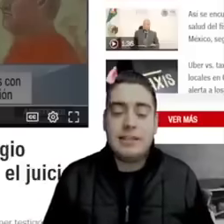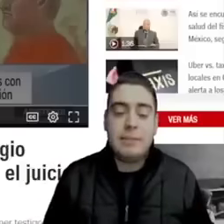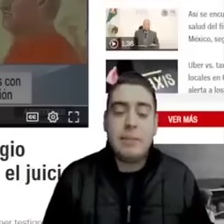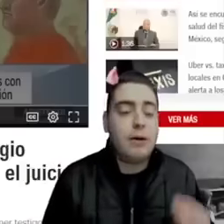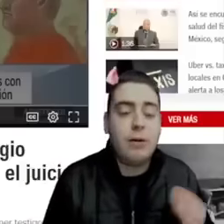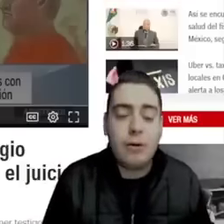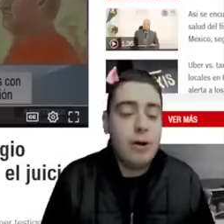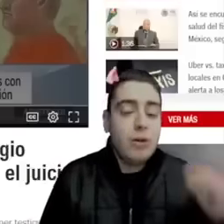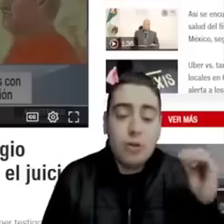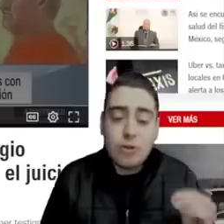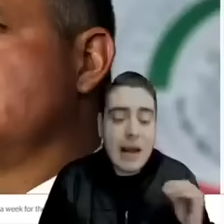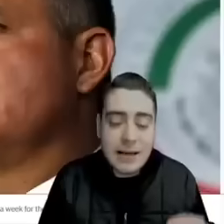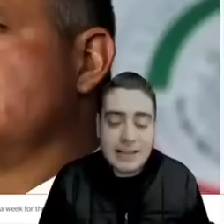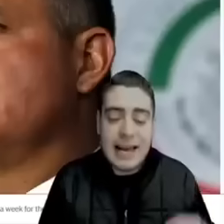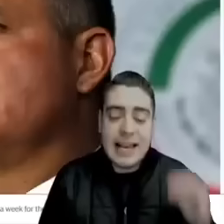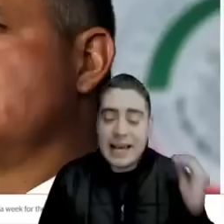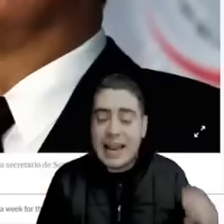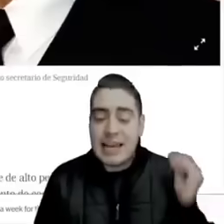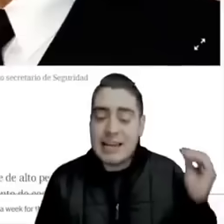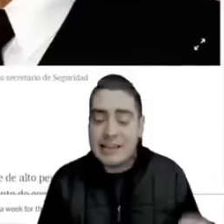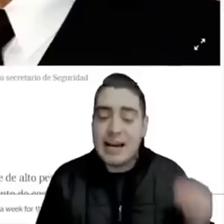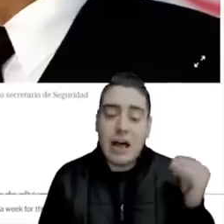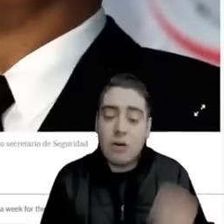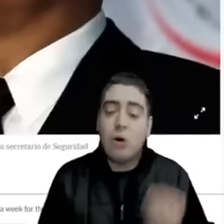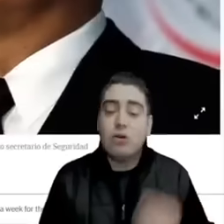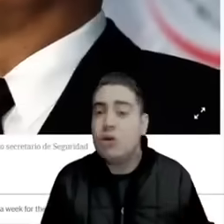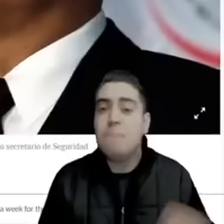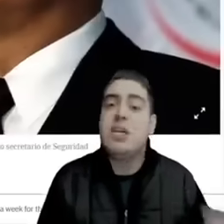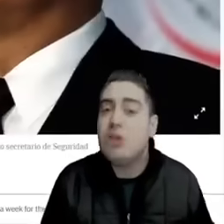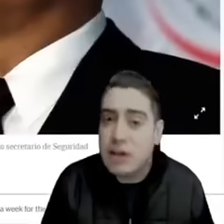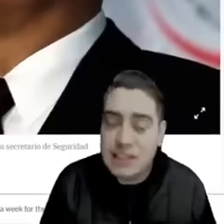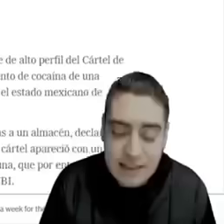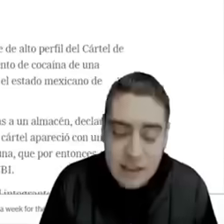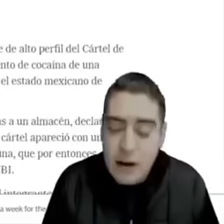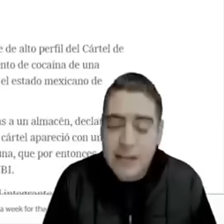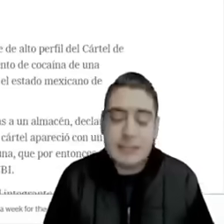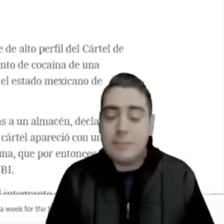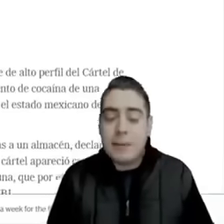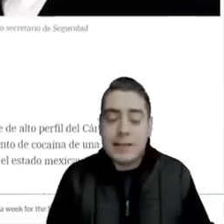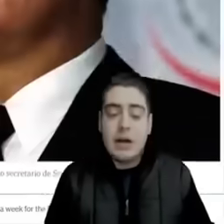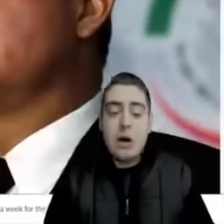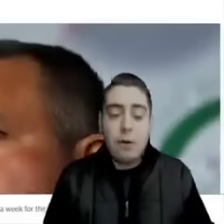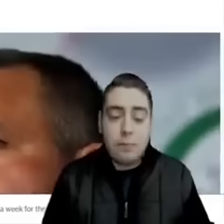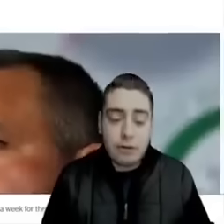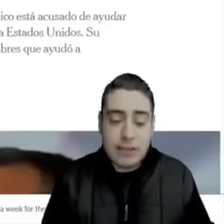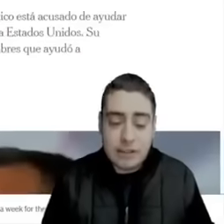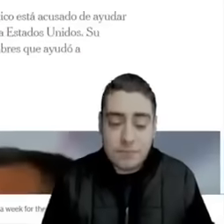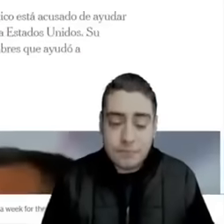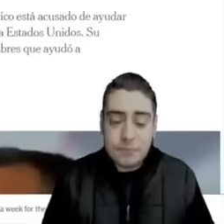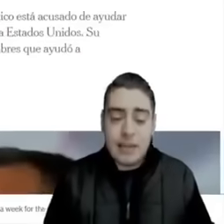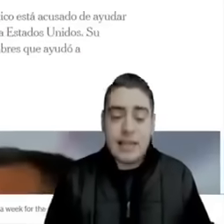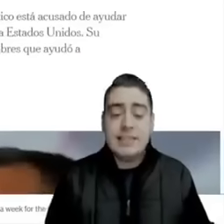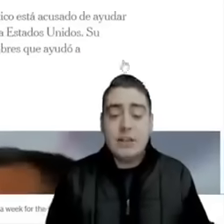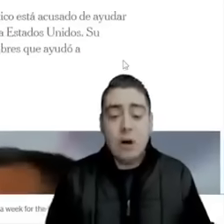empezó a decir. Pero ojo, no solamente el que le hayan entregado 8 millones de dólares simplemente por